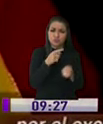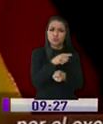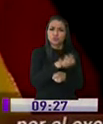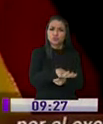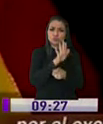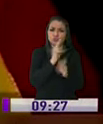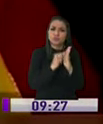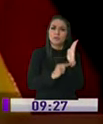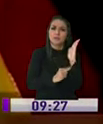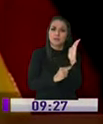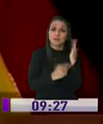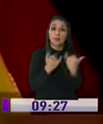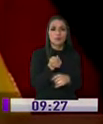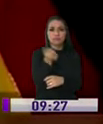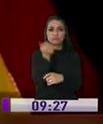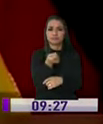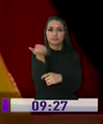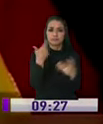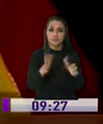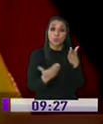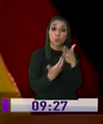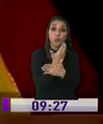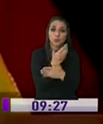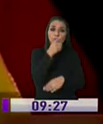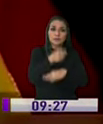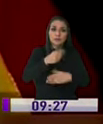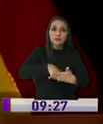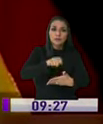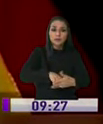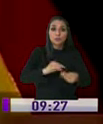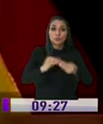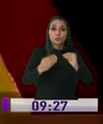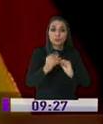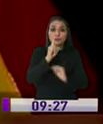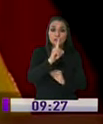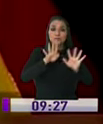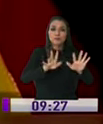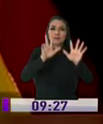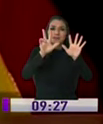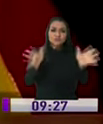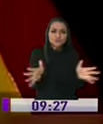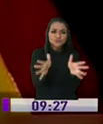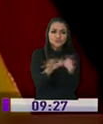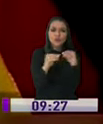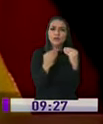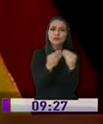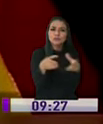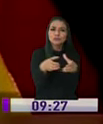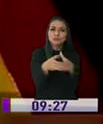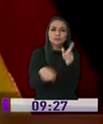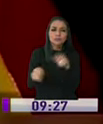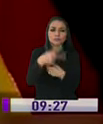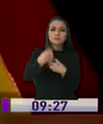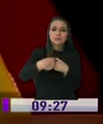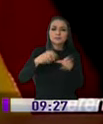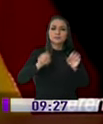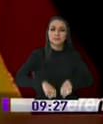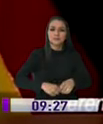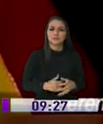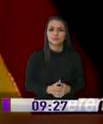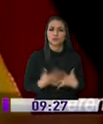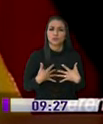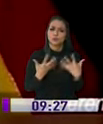esas normas. Con un nuevo decreto, el 193, se estimula la organización y participación de la sociedad.